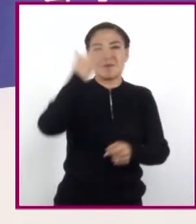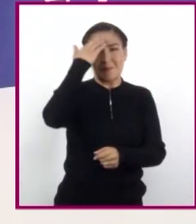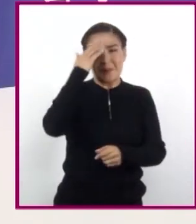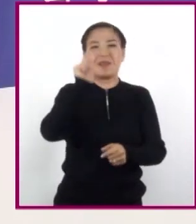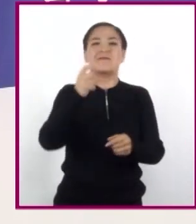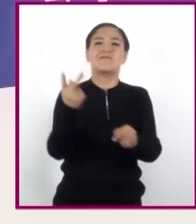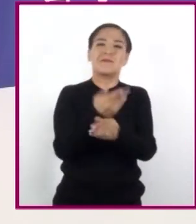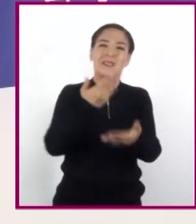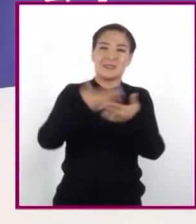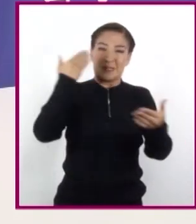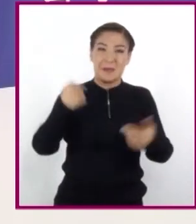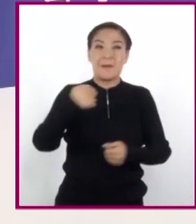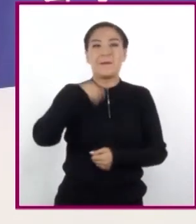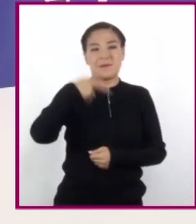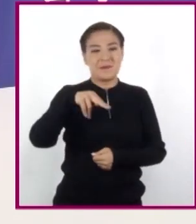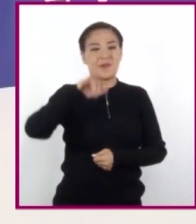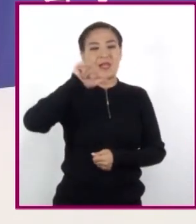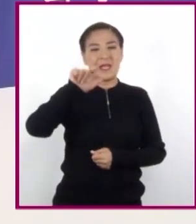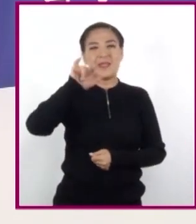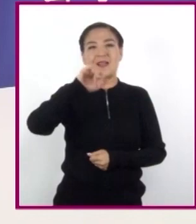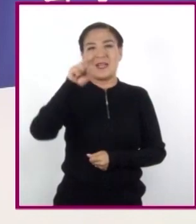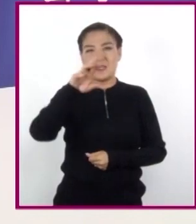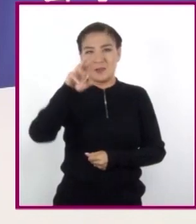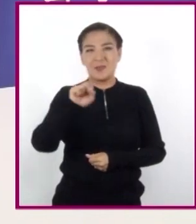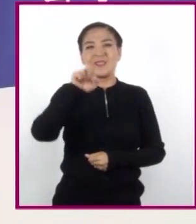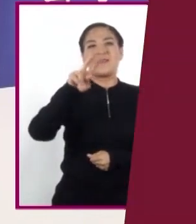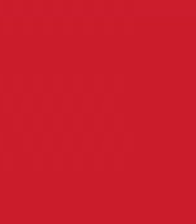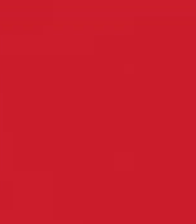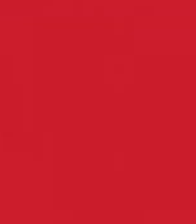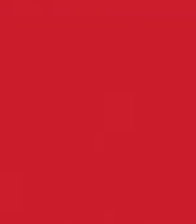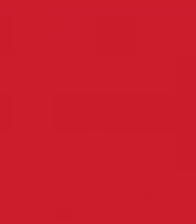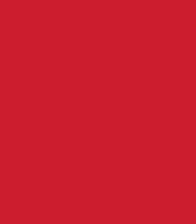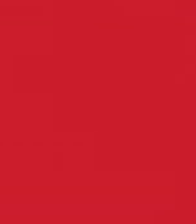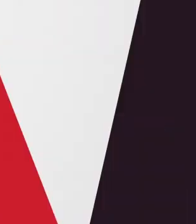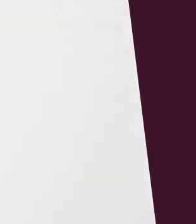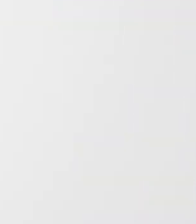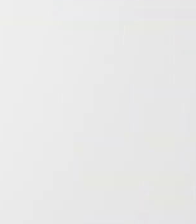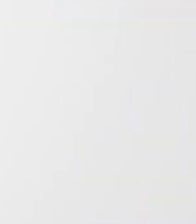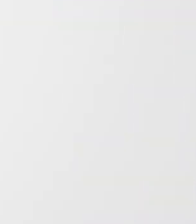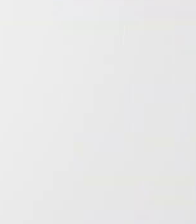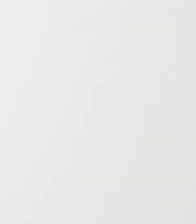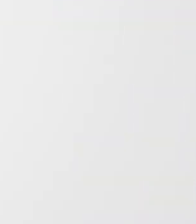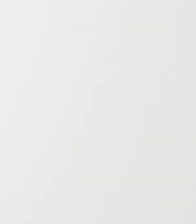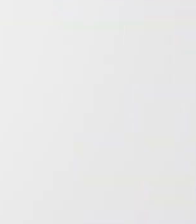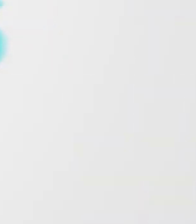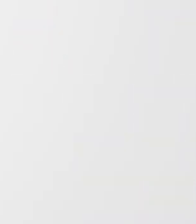pasado. Soy Alejandro Sevilla. Hasta la próxima.